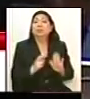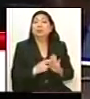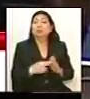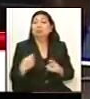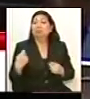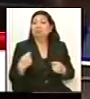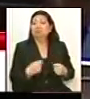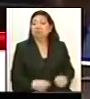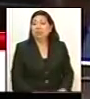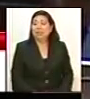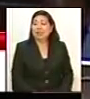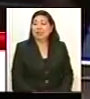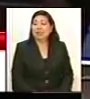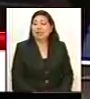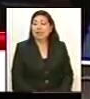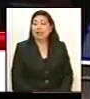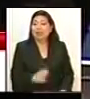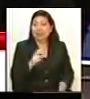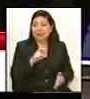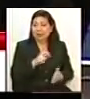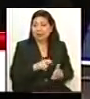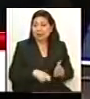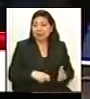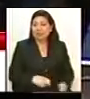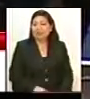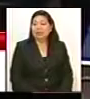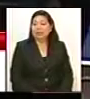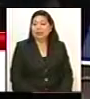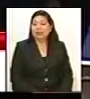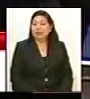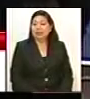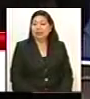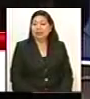inversión en minería y en